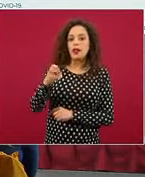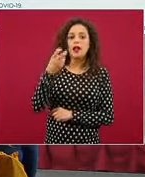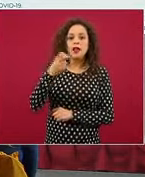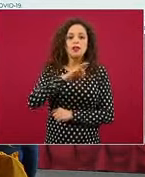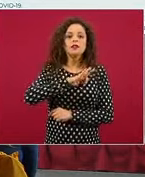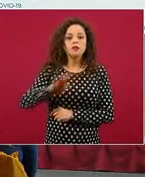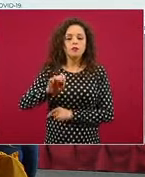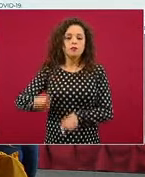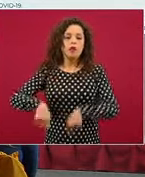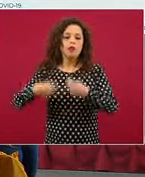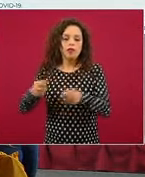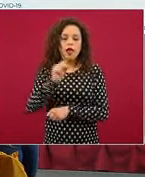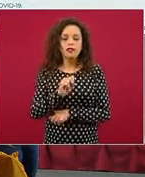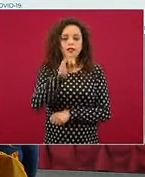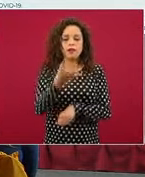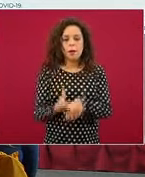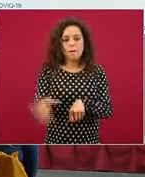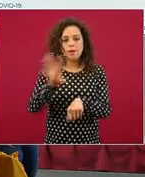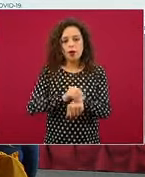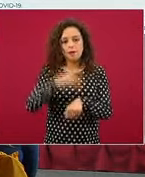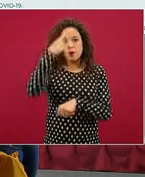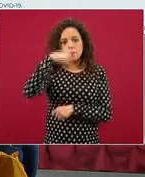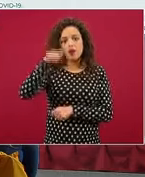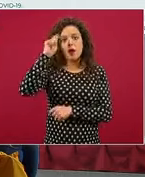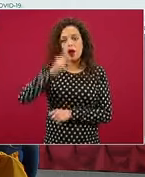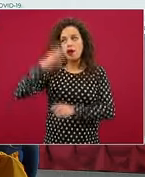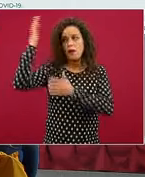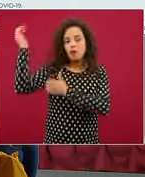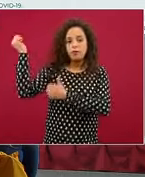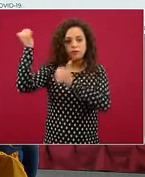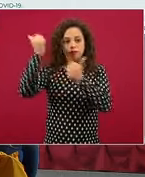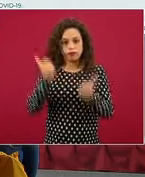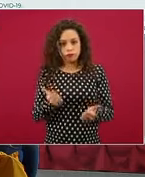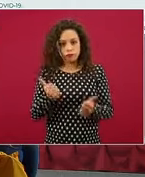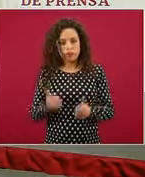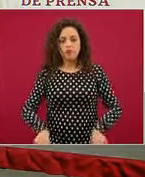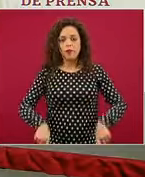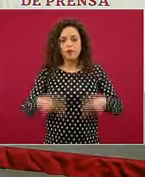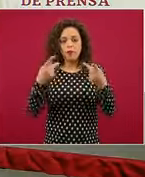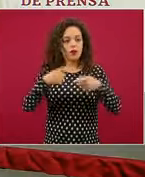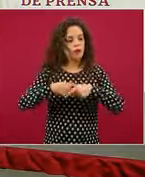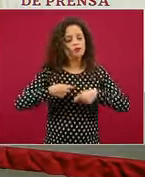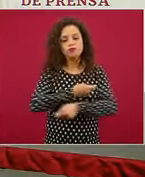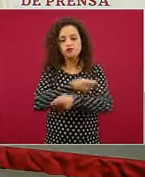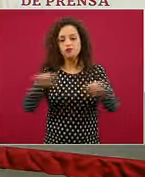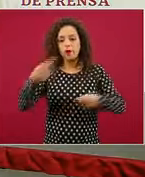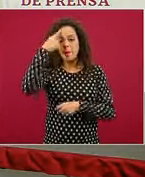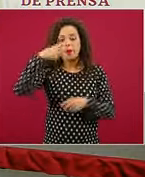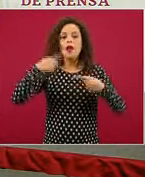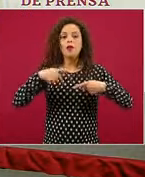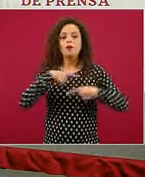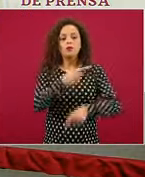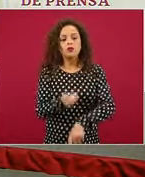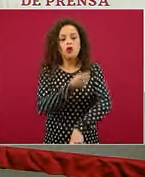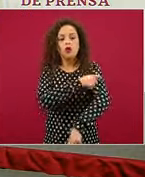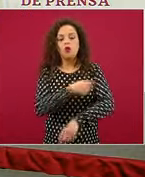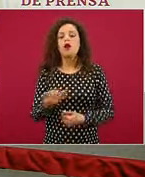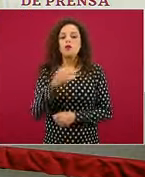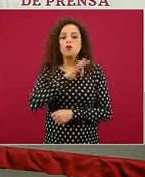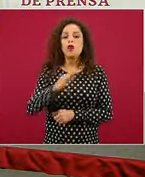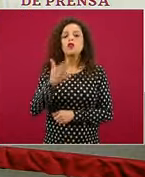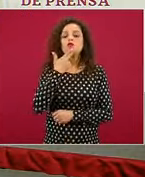otorgar permisos de importación y permisos de venta, distribución y aplicación, y recomendará usos en